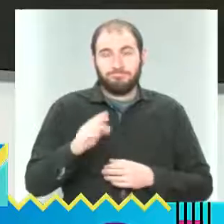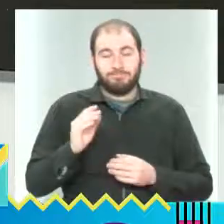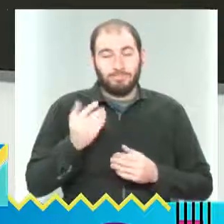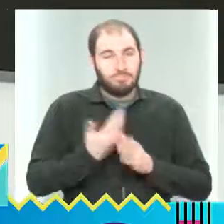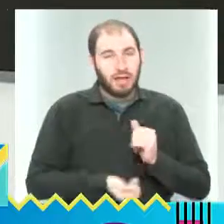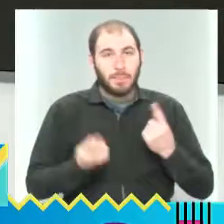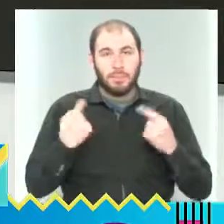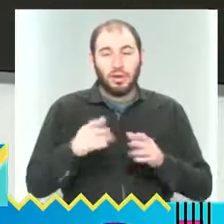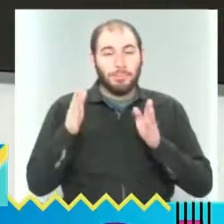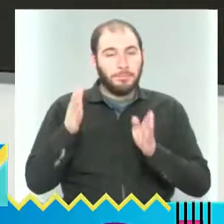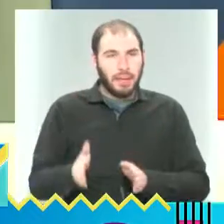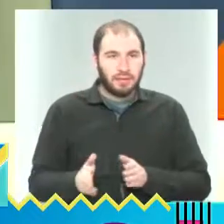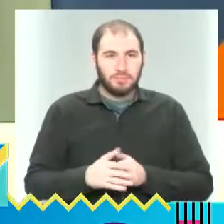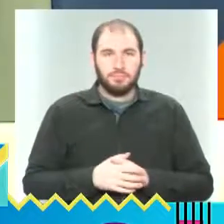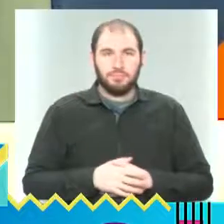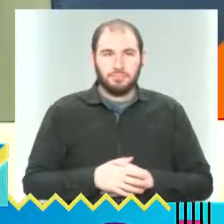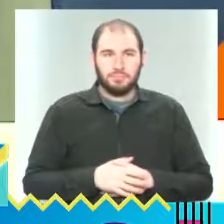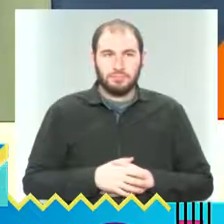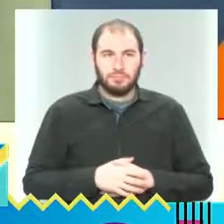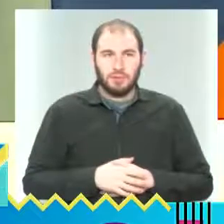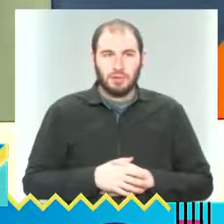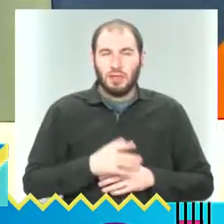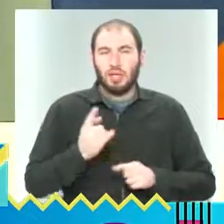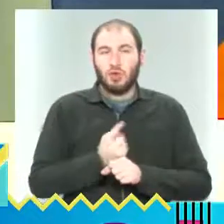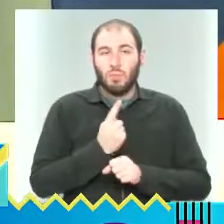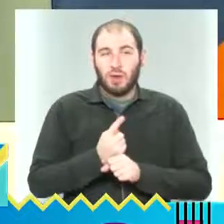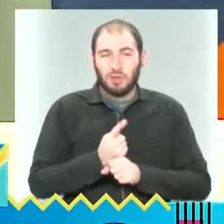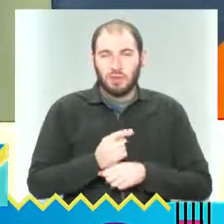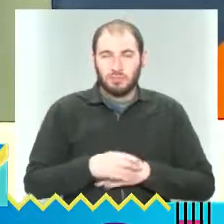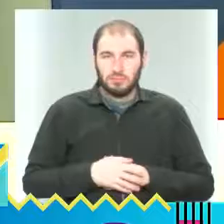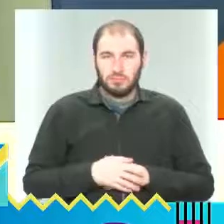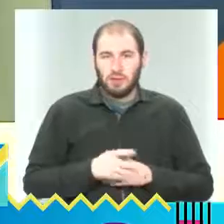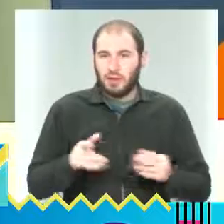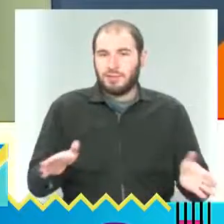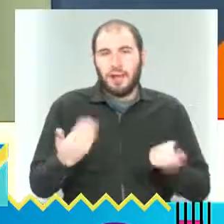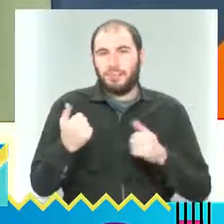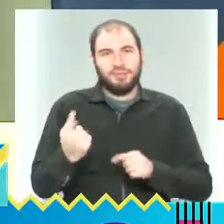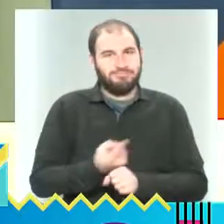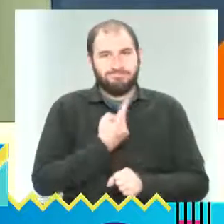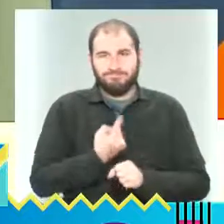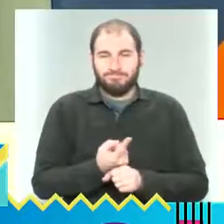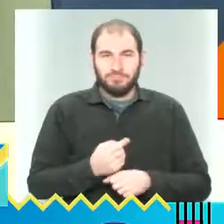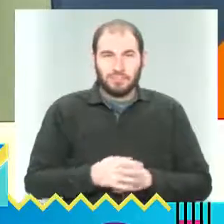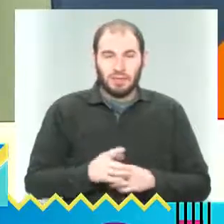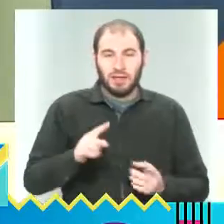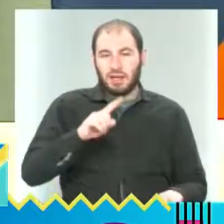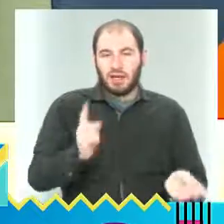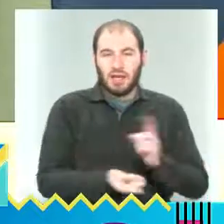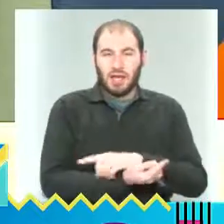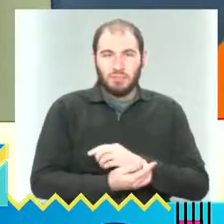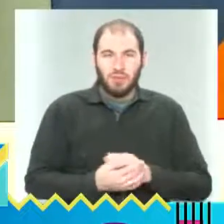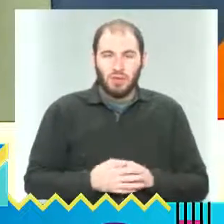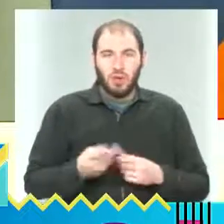tiene que ser una etapa, no puede ser de un día para el otro, de reemplazar todo